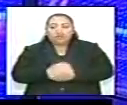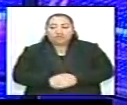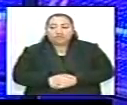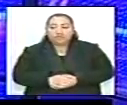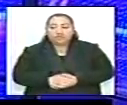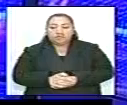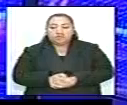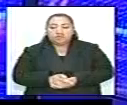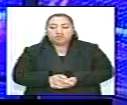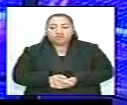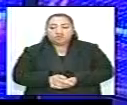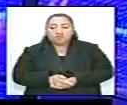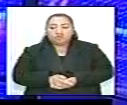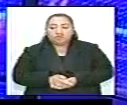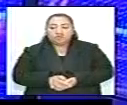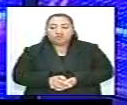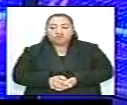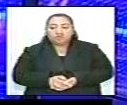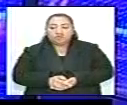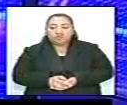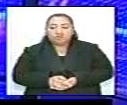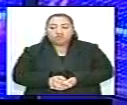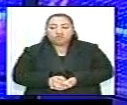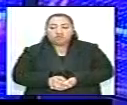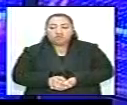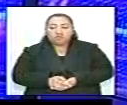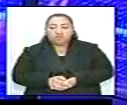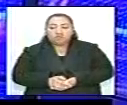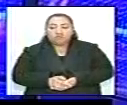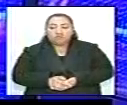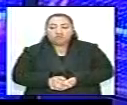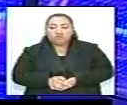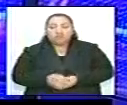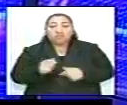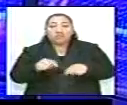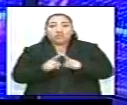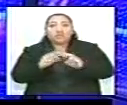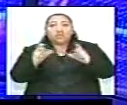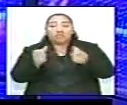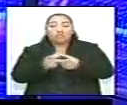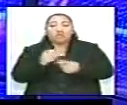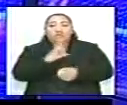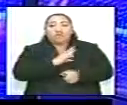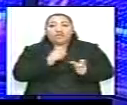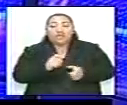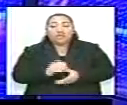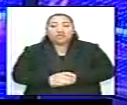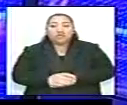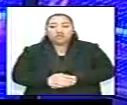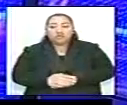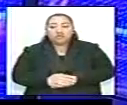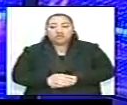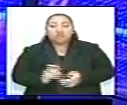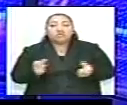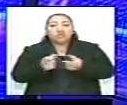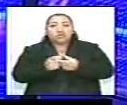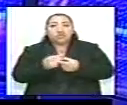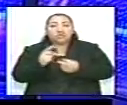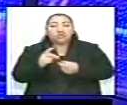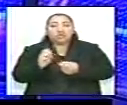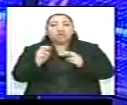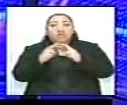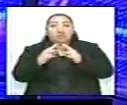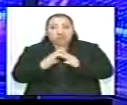trabajo. Hay que señalar que hoy también ha sesionado la comisión de fiscalización, ha sesionado también la comisión